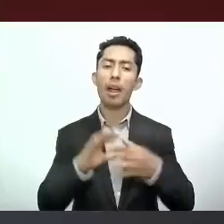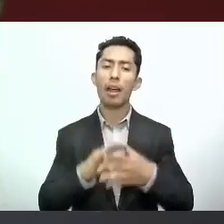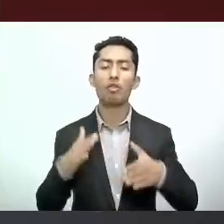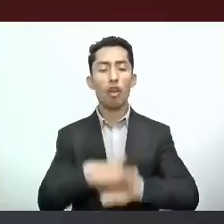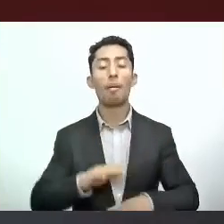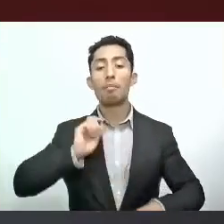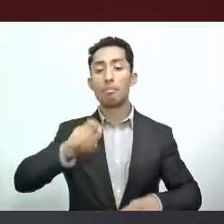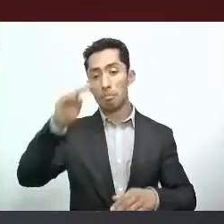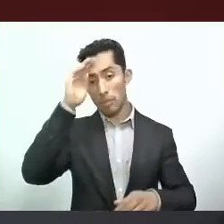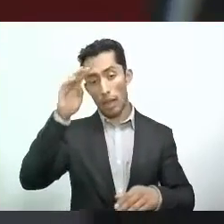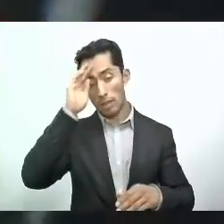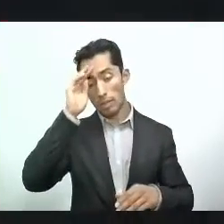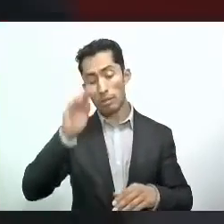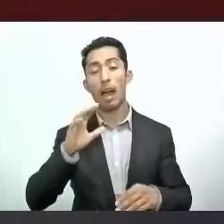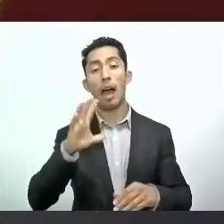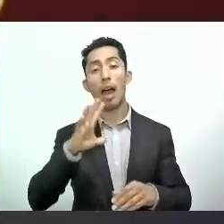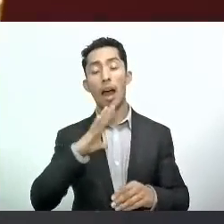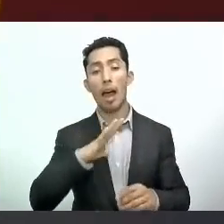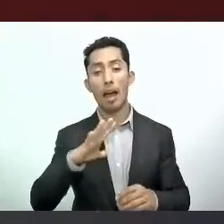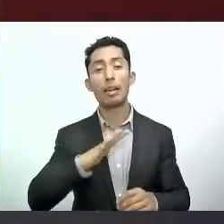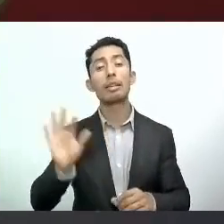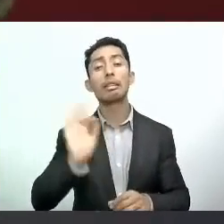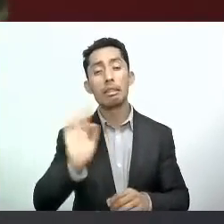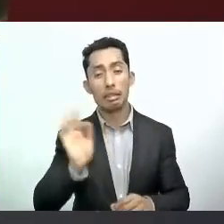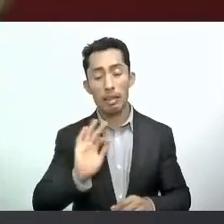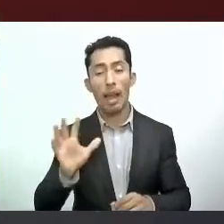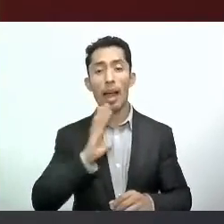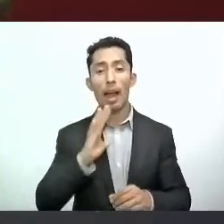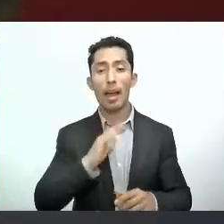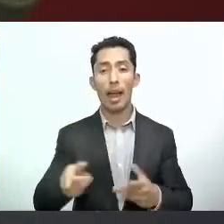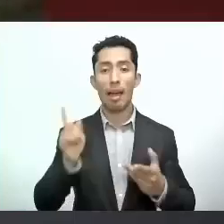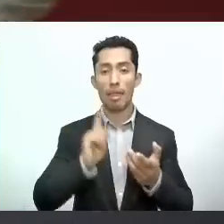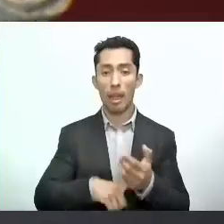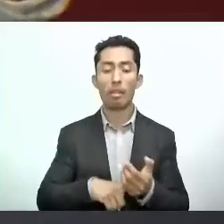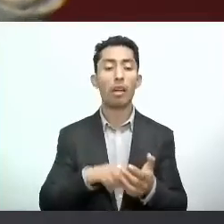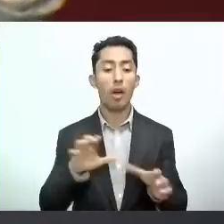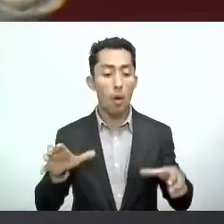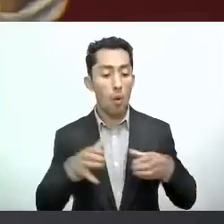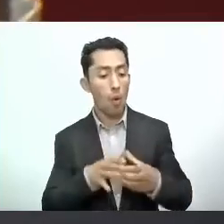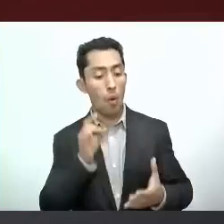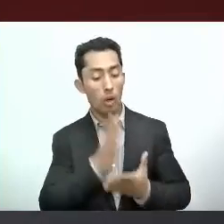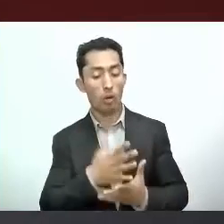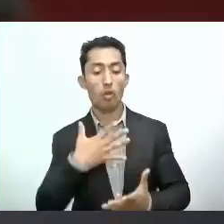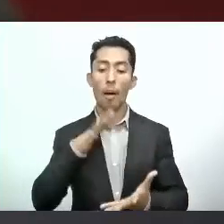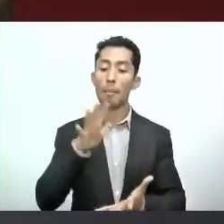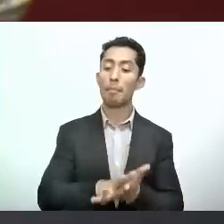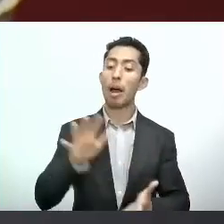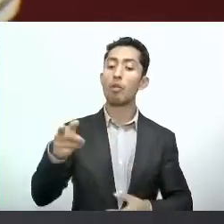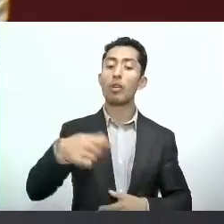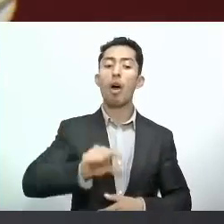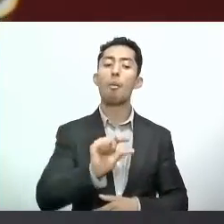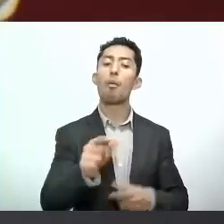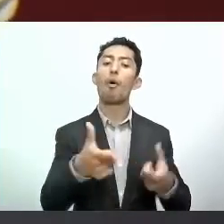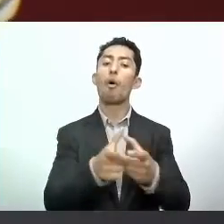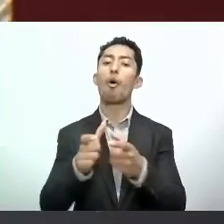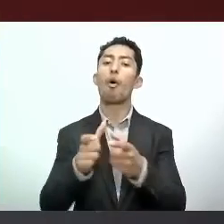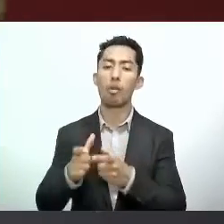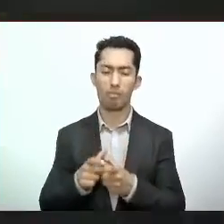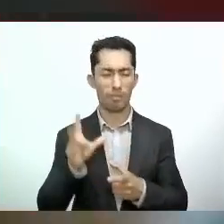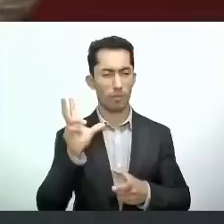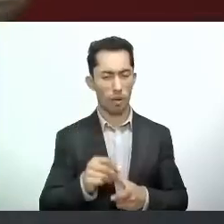que pareciera que inclusive se da desde una élite que se asume como mayorías. Entonces hay que comenzar también